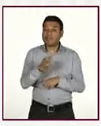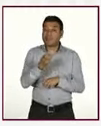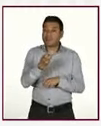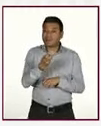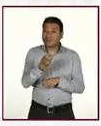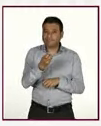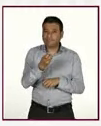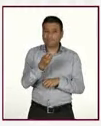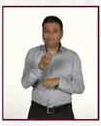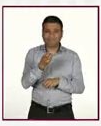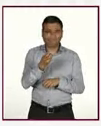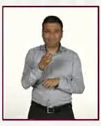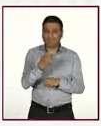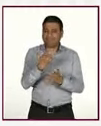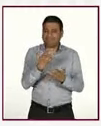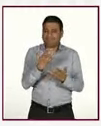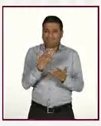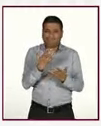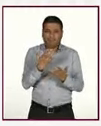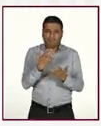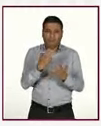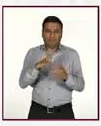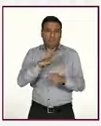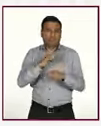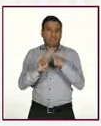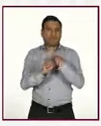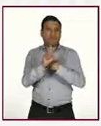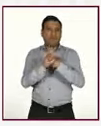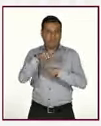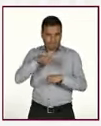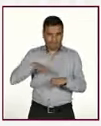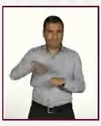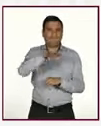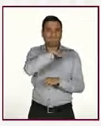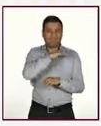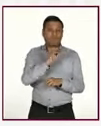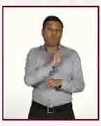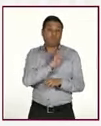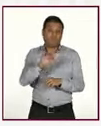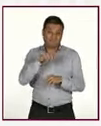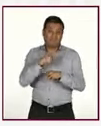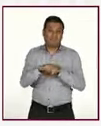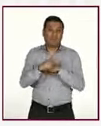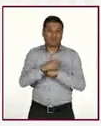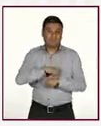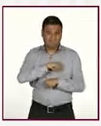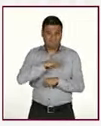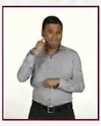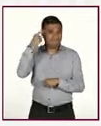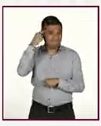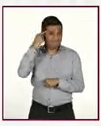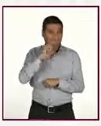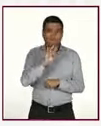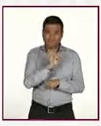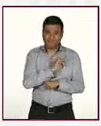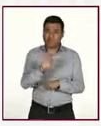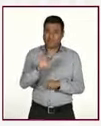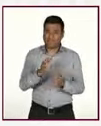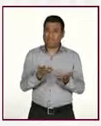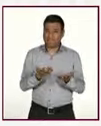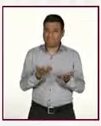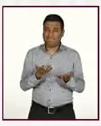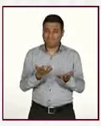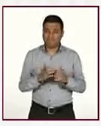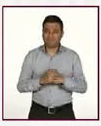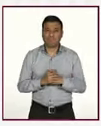cohesiones estructurales que tenemos como sociedad que implican a nuestra salud mental, ¿no? O que impactan directamente